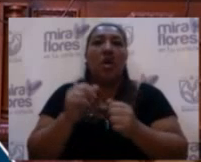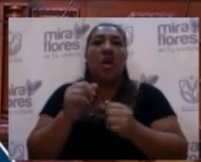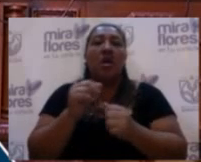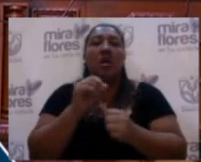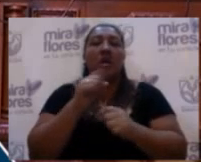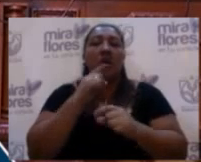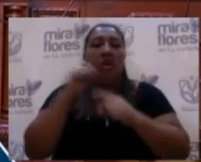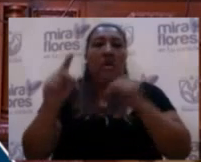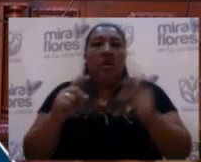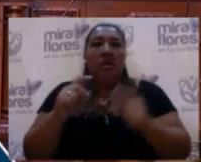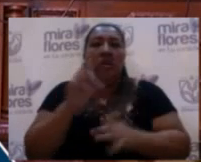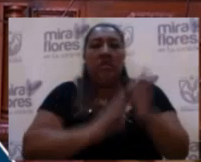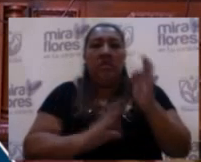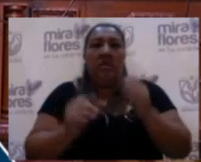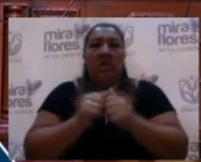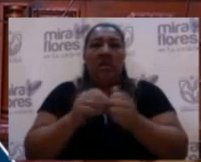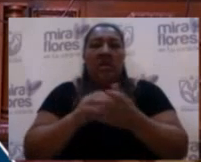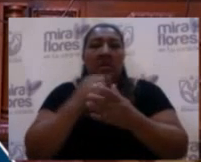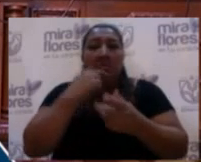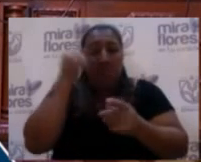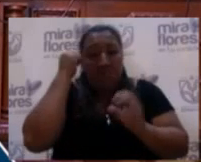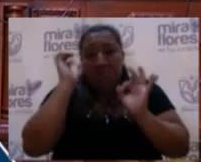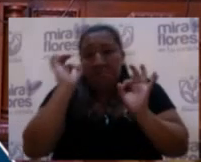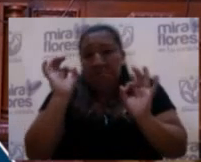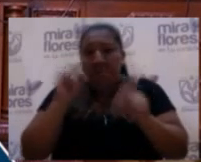Finanzas número 090 y